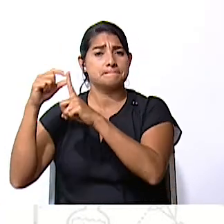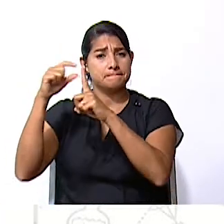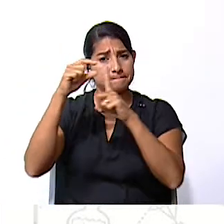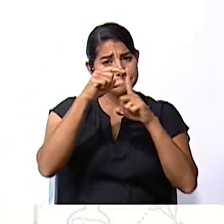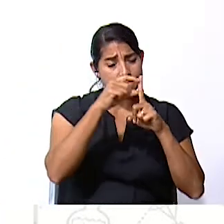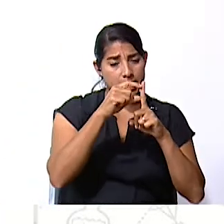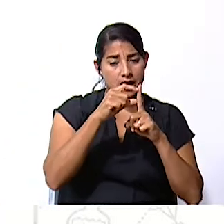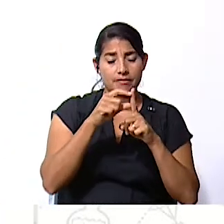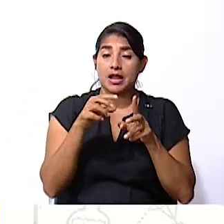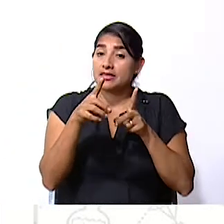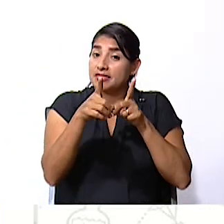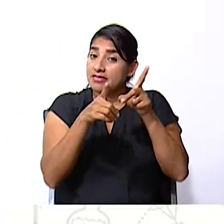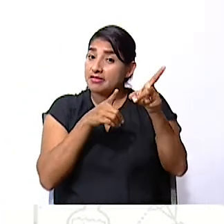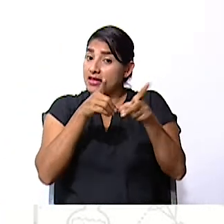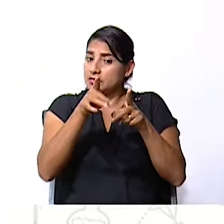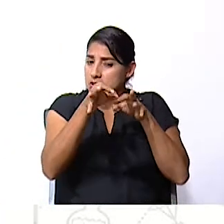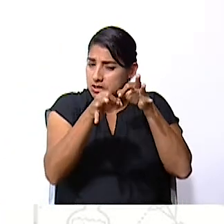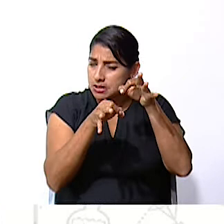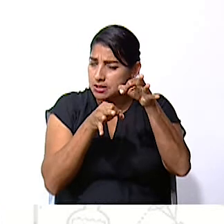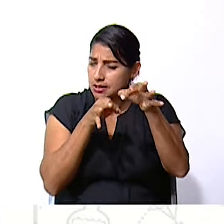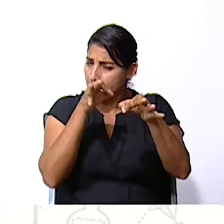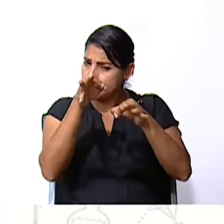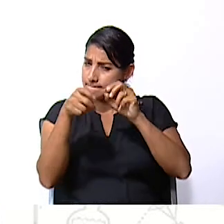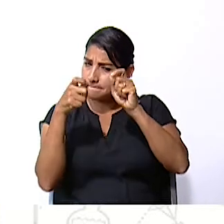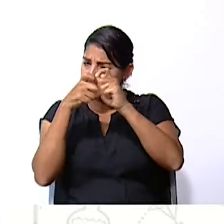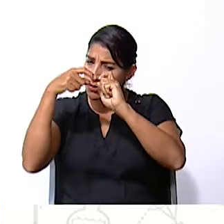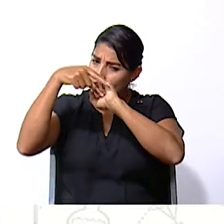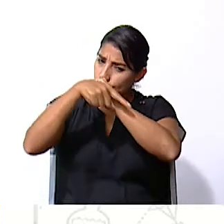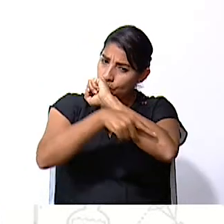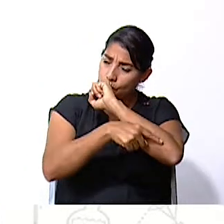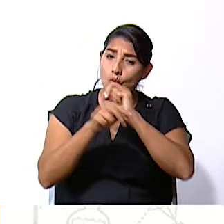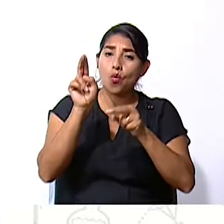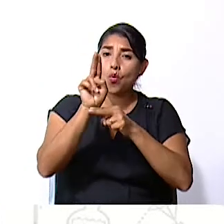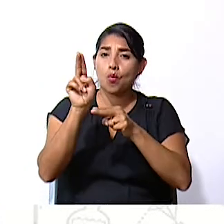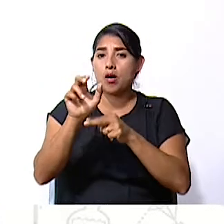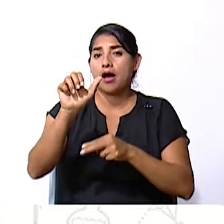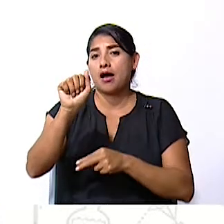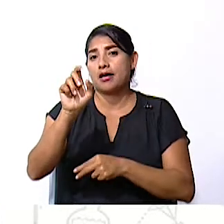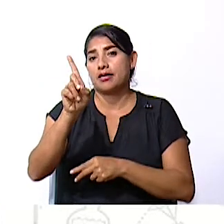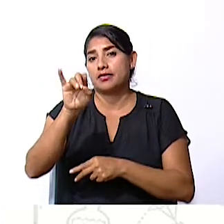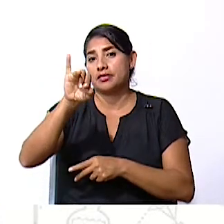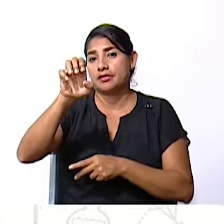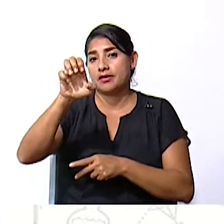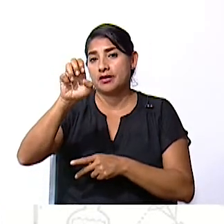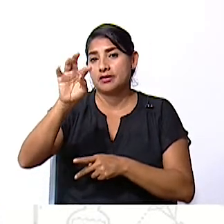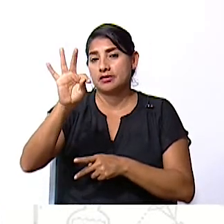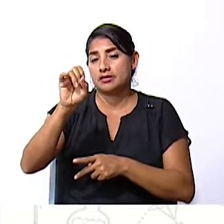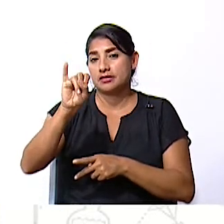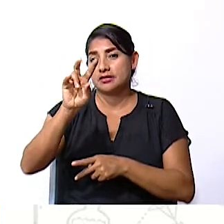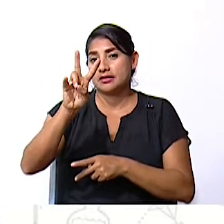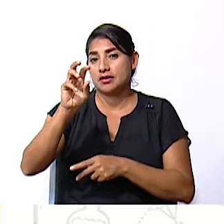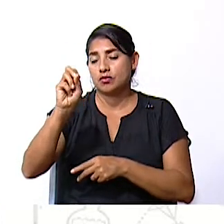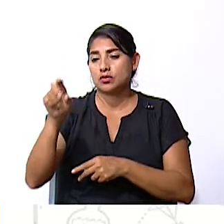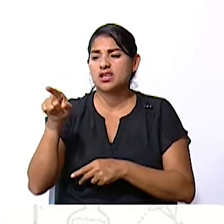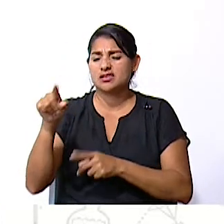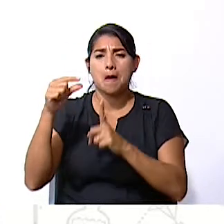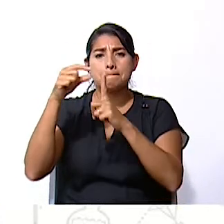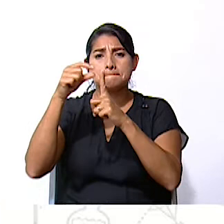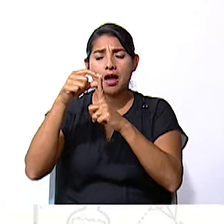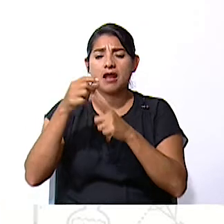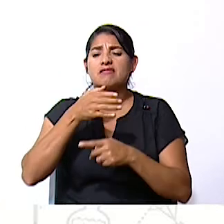al describir nosotros hacemos uso de los adjetivos, que son palabras que hacen